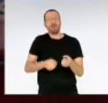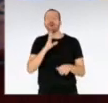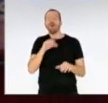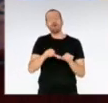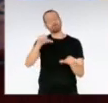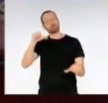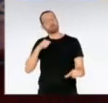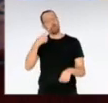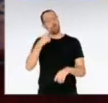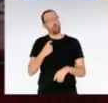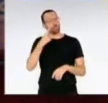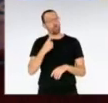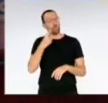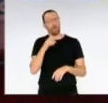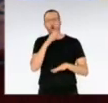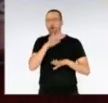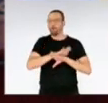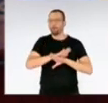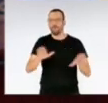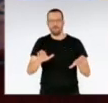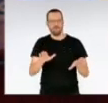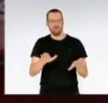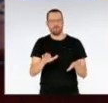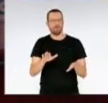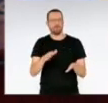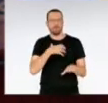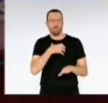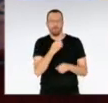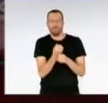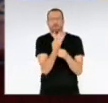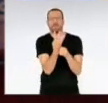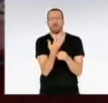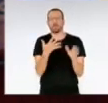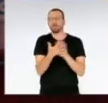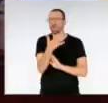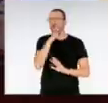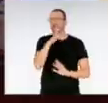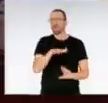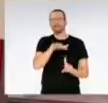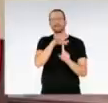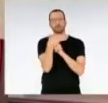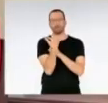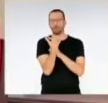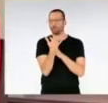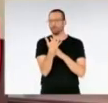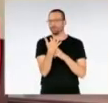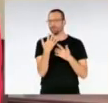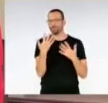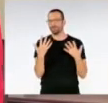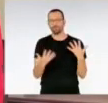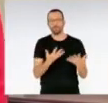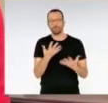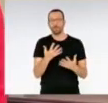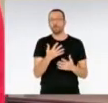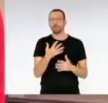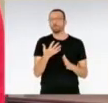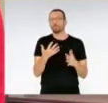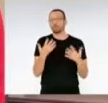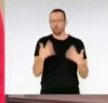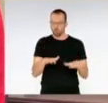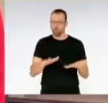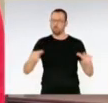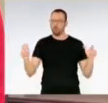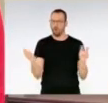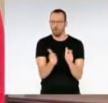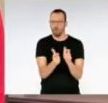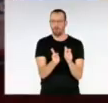para la piña, pues nos ha llevado a una situación que significa que ha bajado de manera